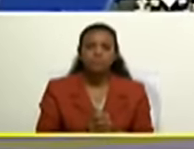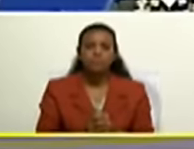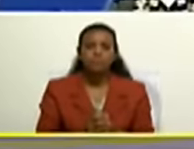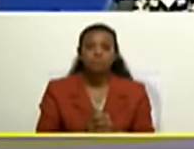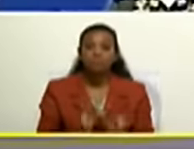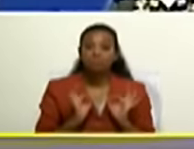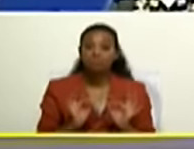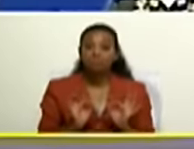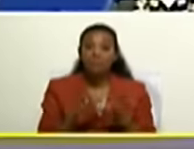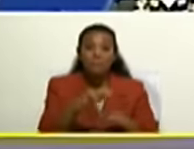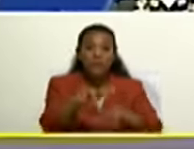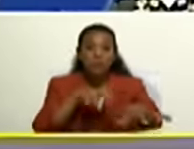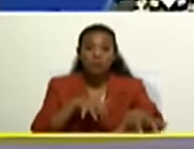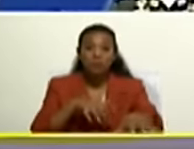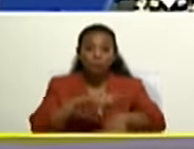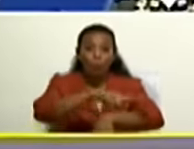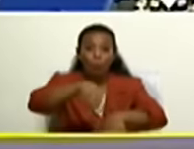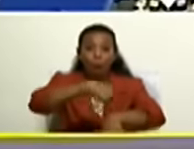Récord.